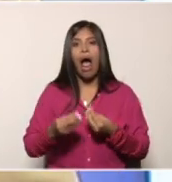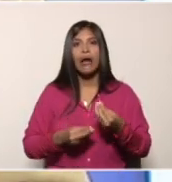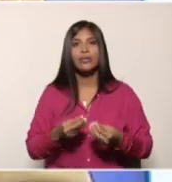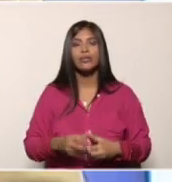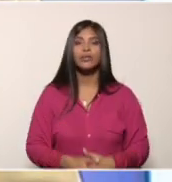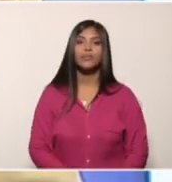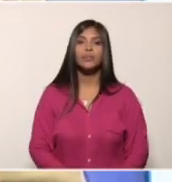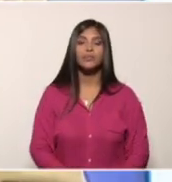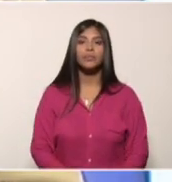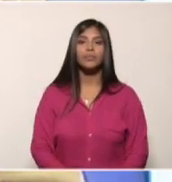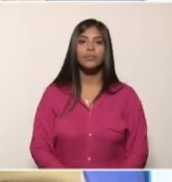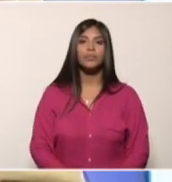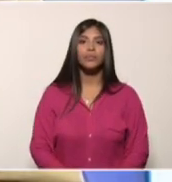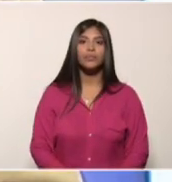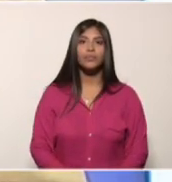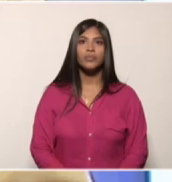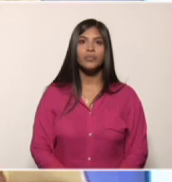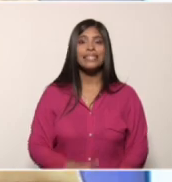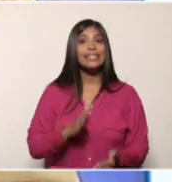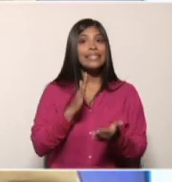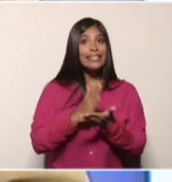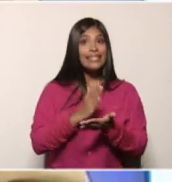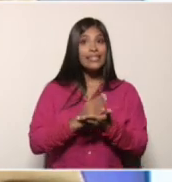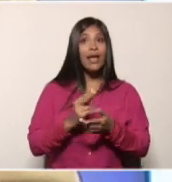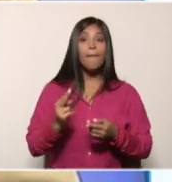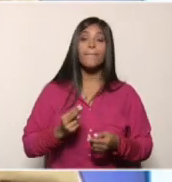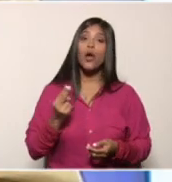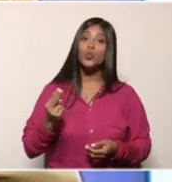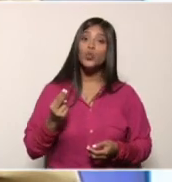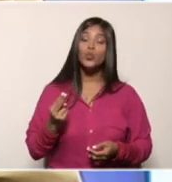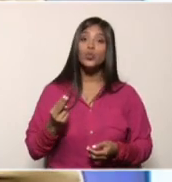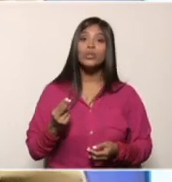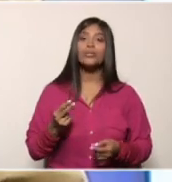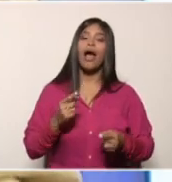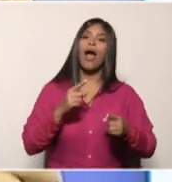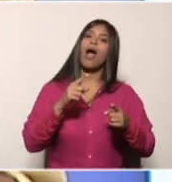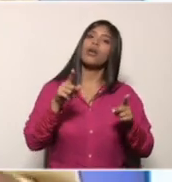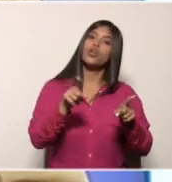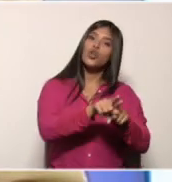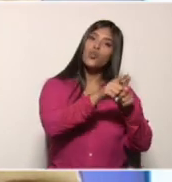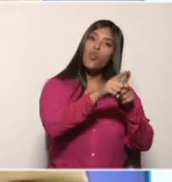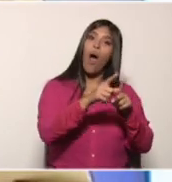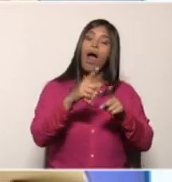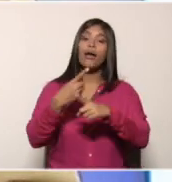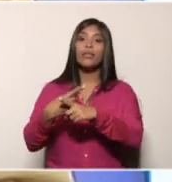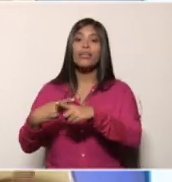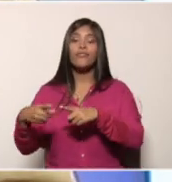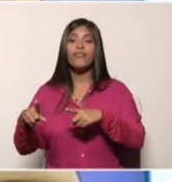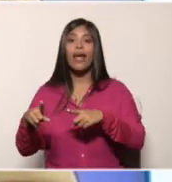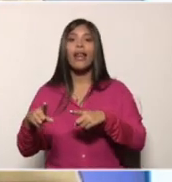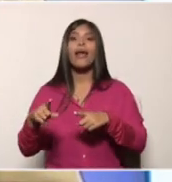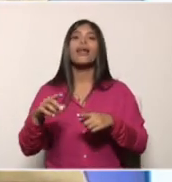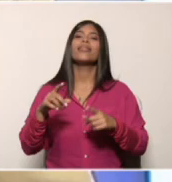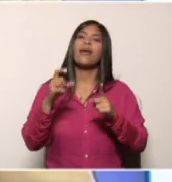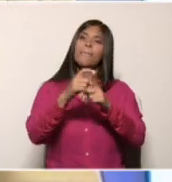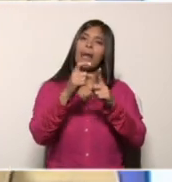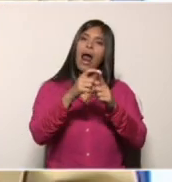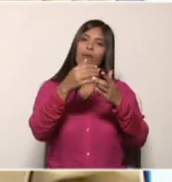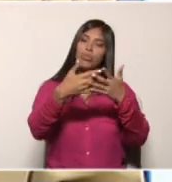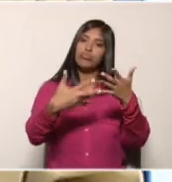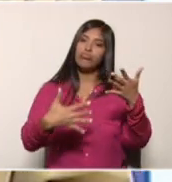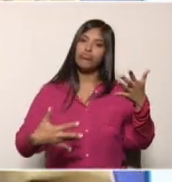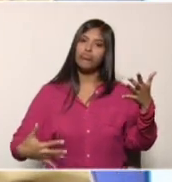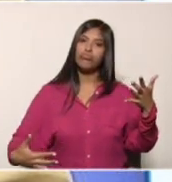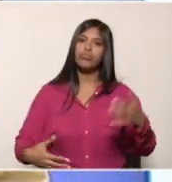diálogo. ¿Okay? Siempre utilicemos antónimos y sinónimos para realzar nuestro discurso, bien